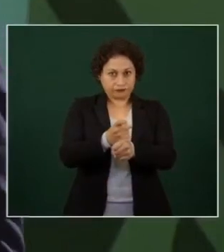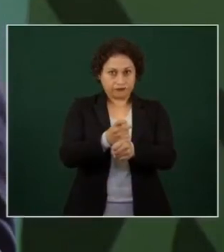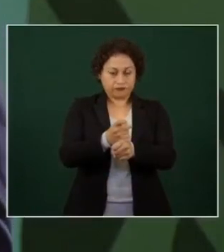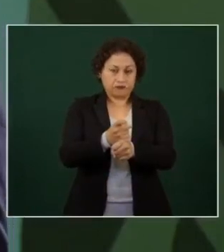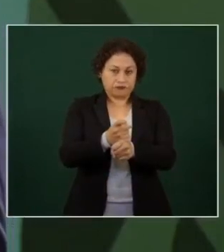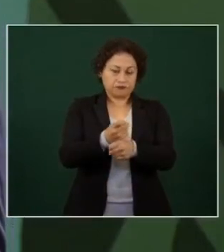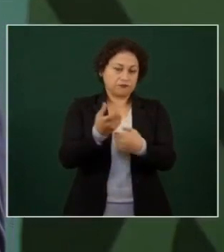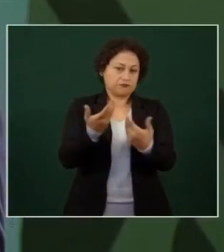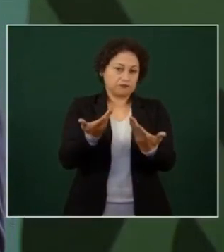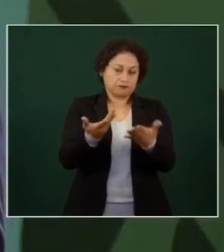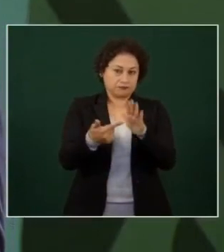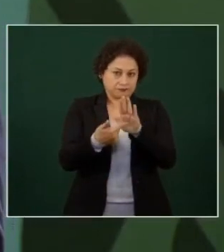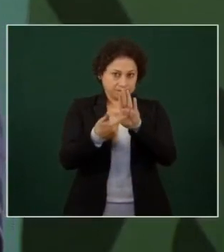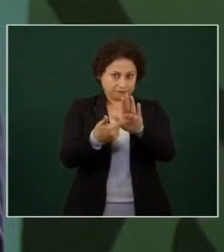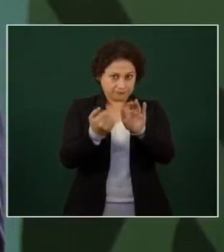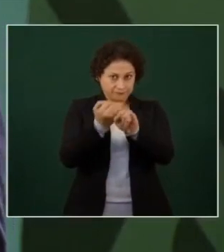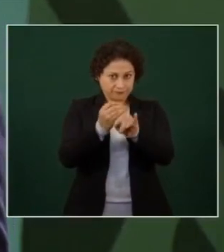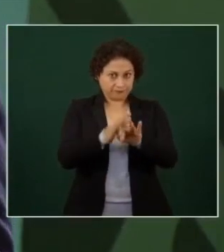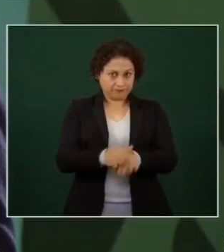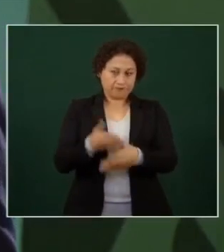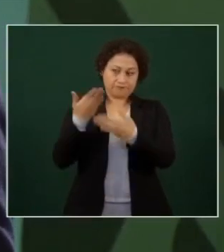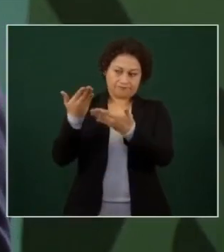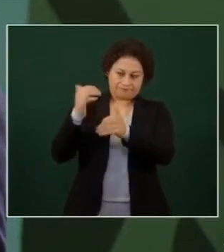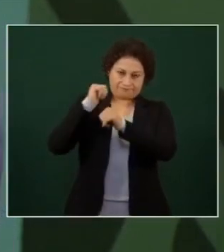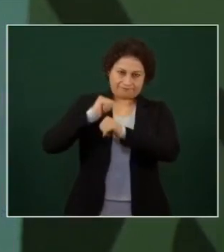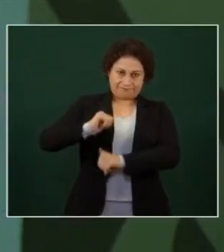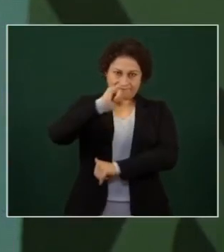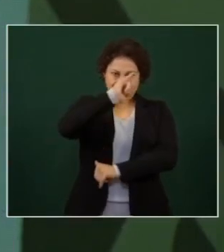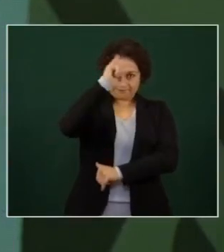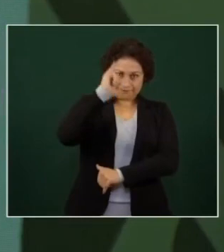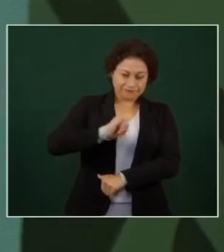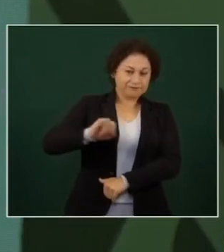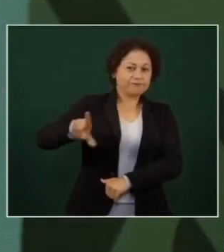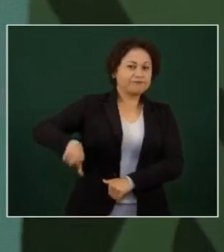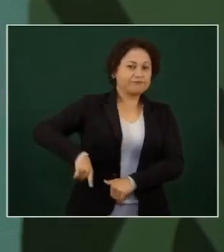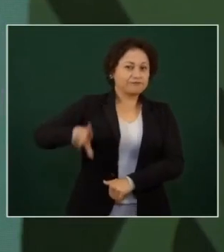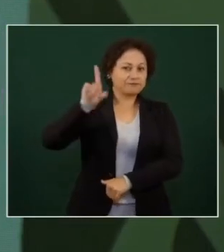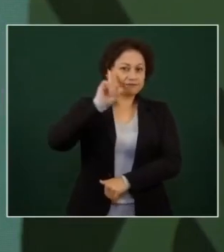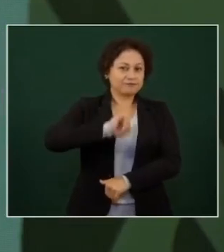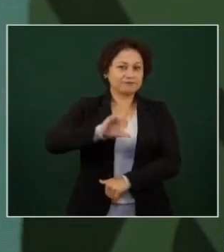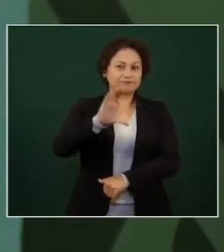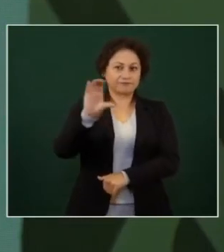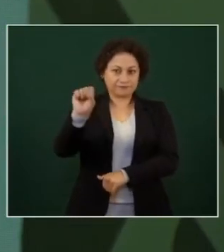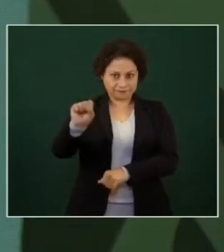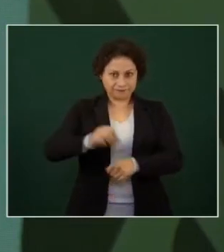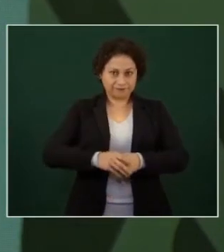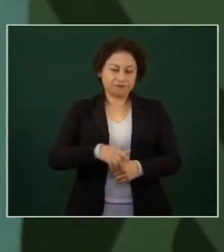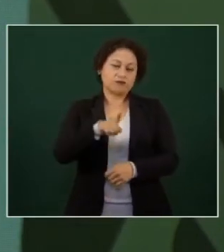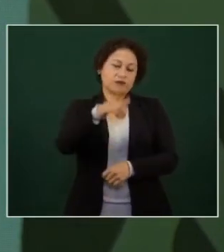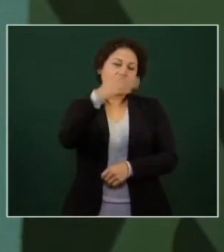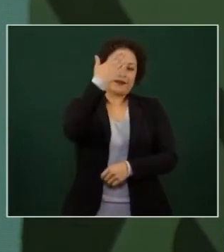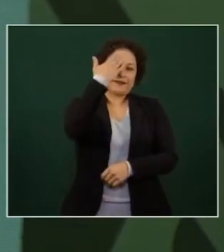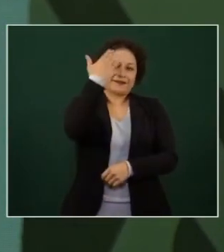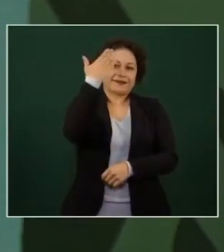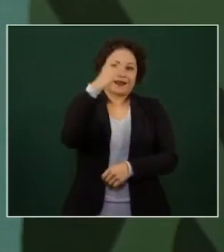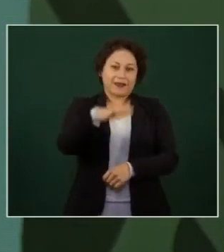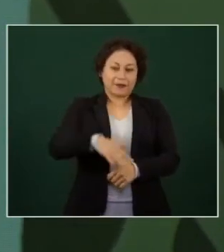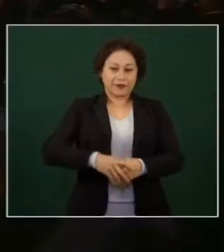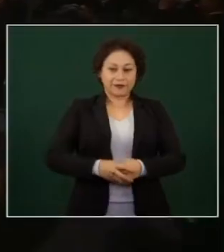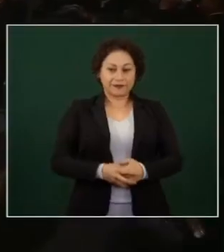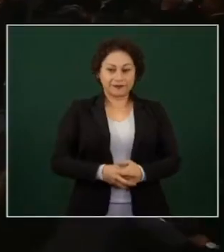esta exposición a la jefa de gobierno, a Claudia Sheinbaum, que ya saben ustedes